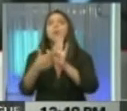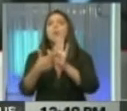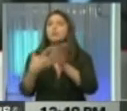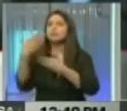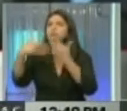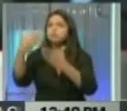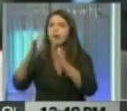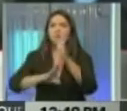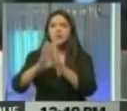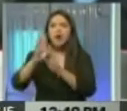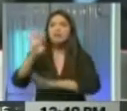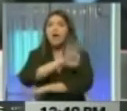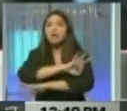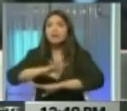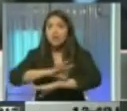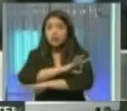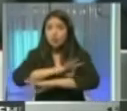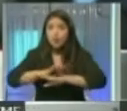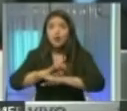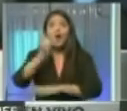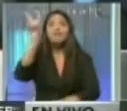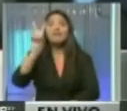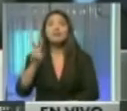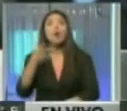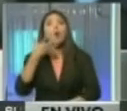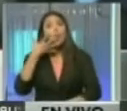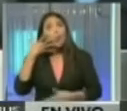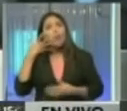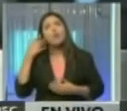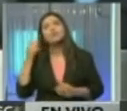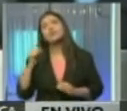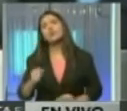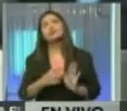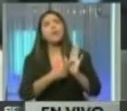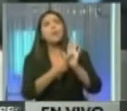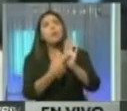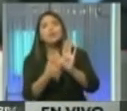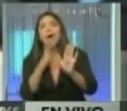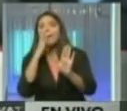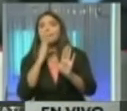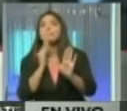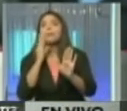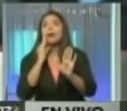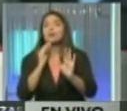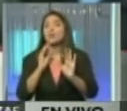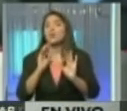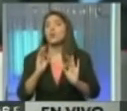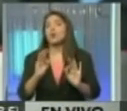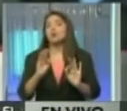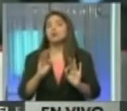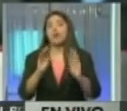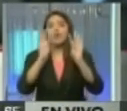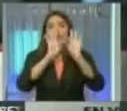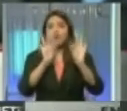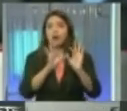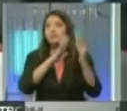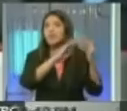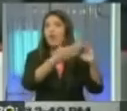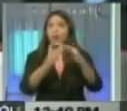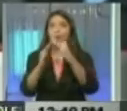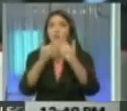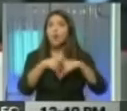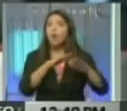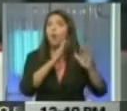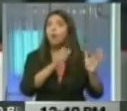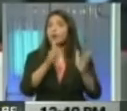avances arquitectónicos. Venezuela tiene el orgullo de mostrar unas experiencias que están vivas, unas experiencias orgánicas de las comunidades organizadas